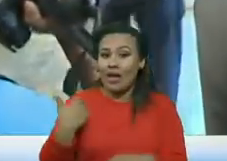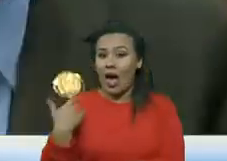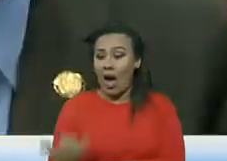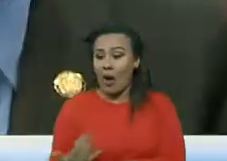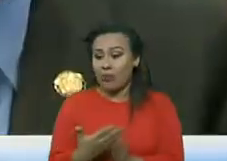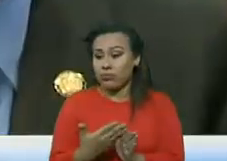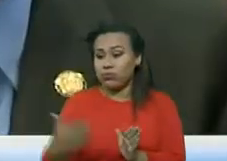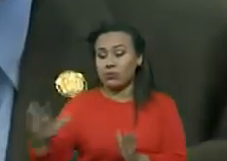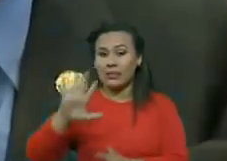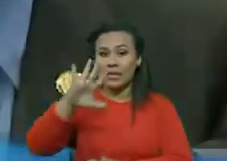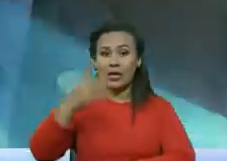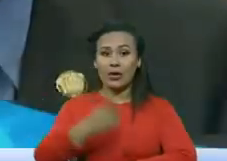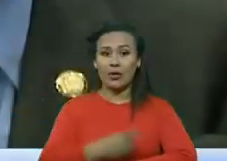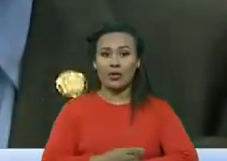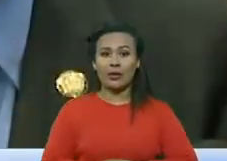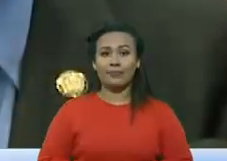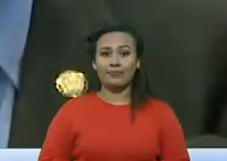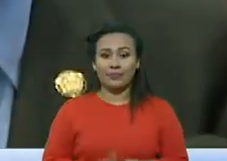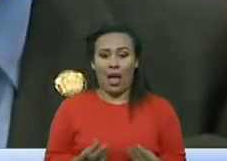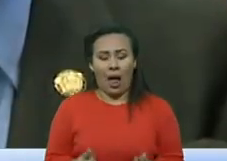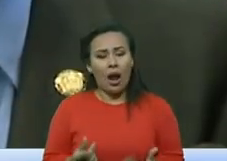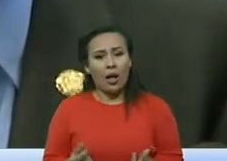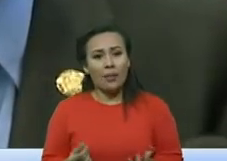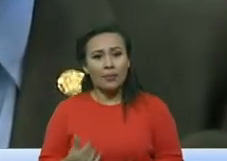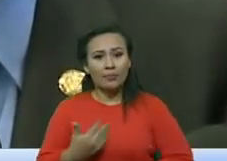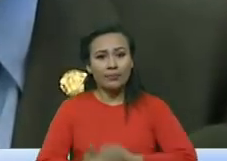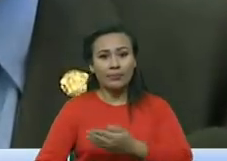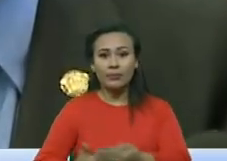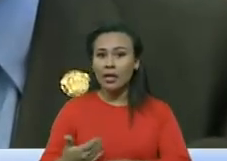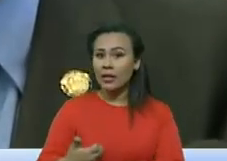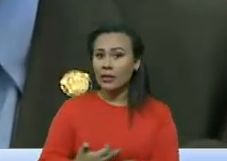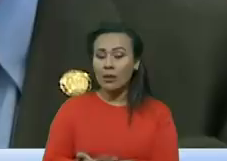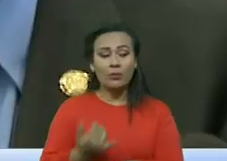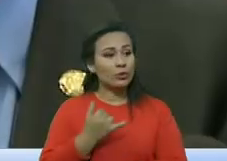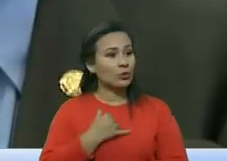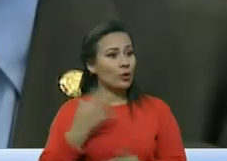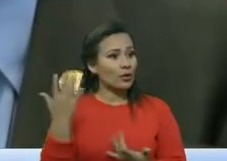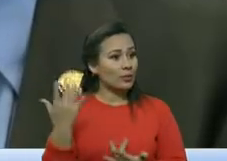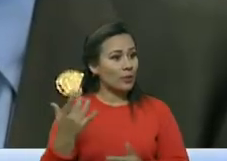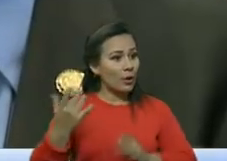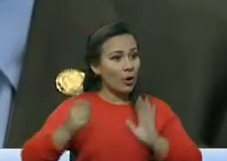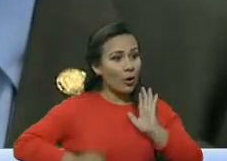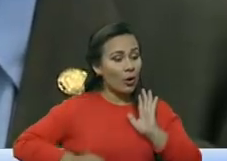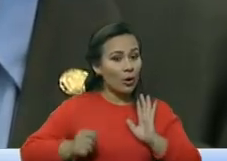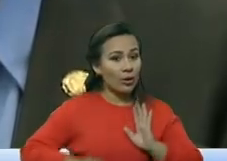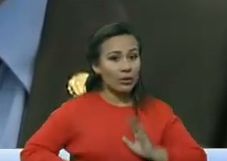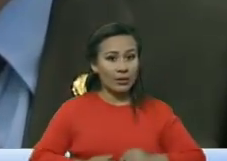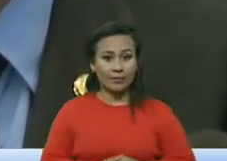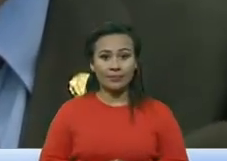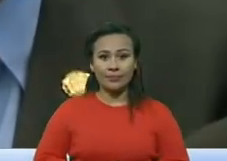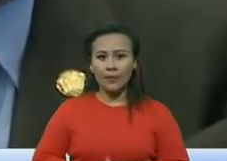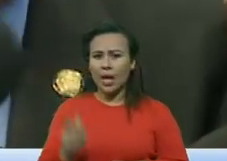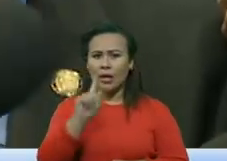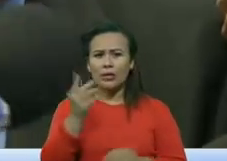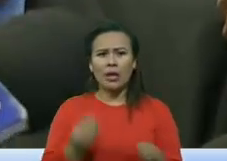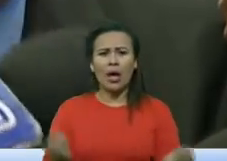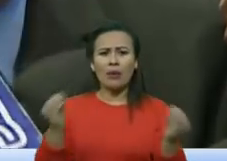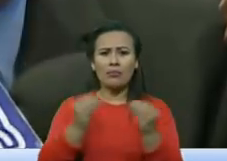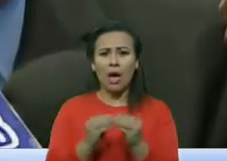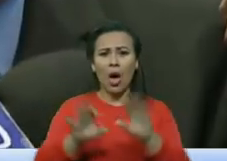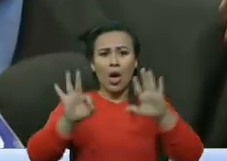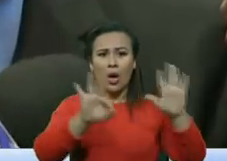5 días. Por ello, si se aceleran los tiempos, yo espero que la Corte Constitucional, no más allá